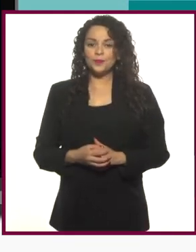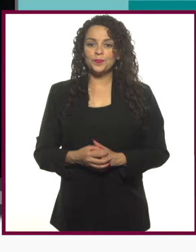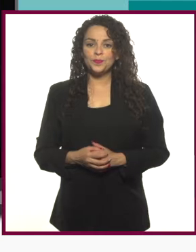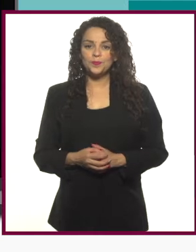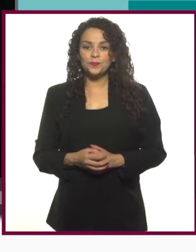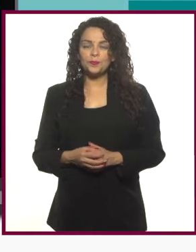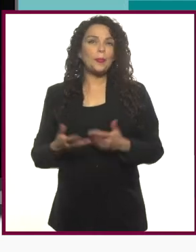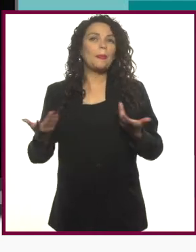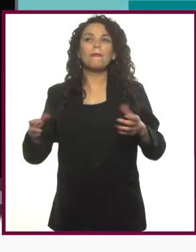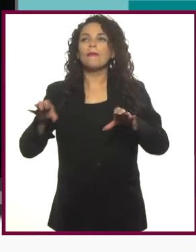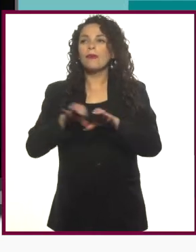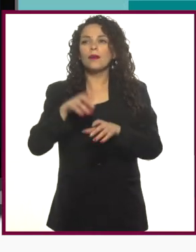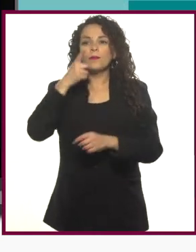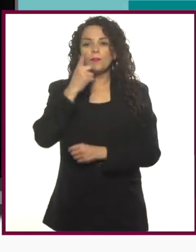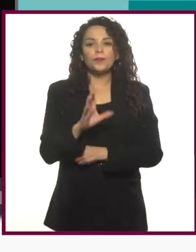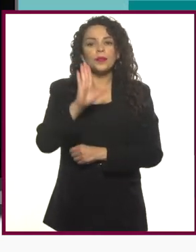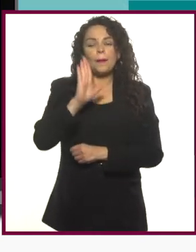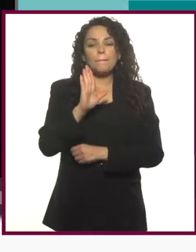Entonces, así como